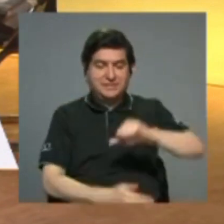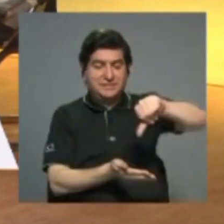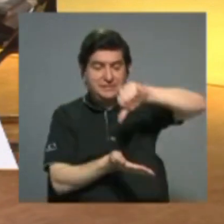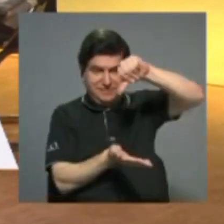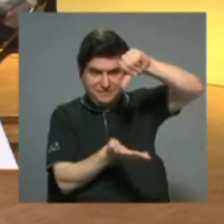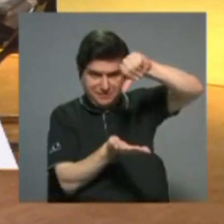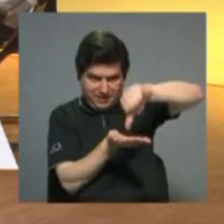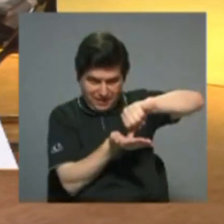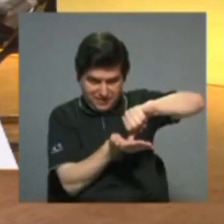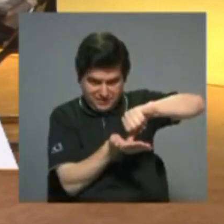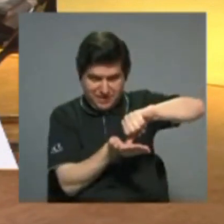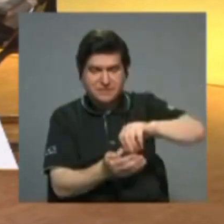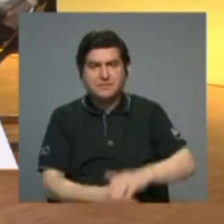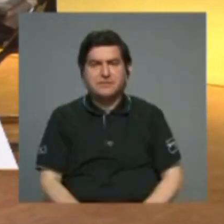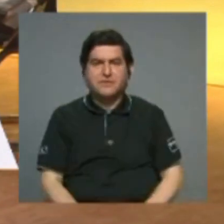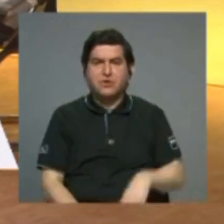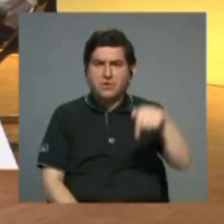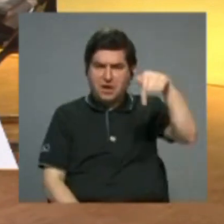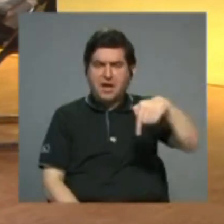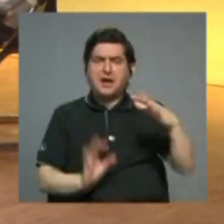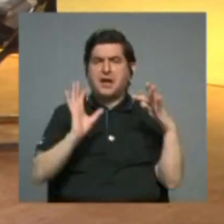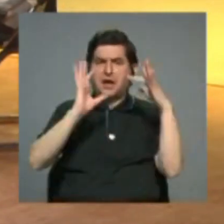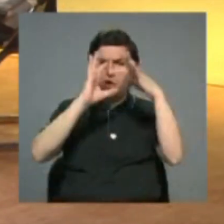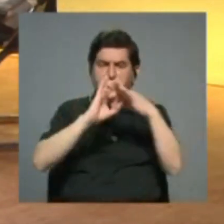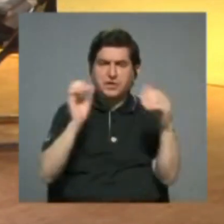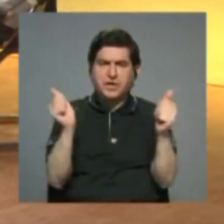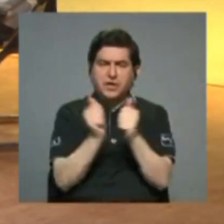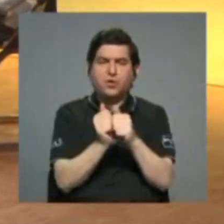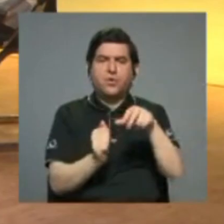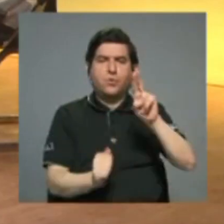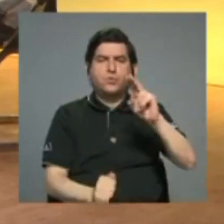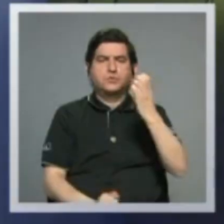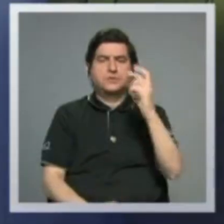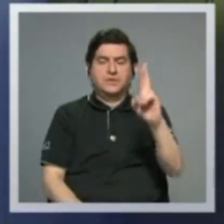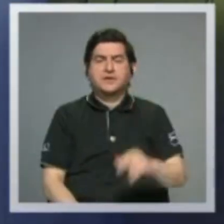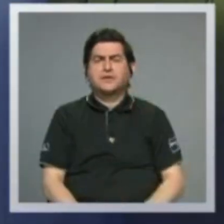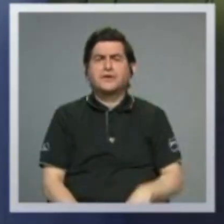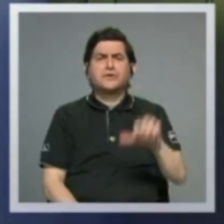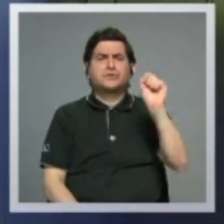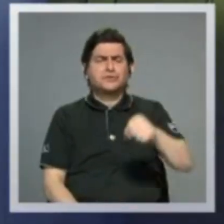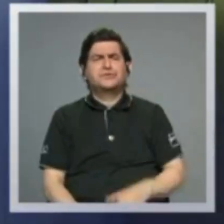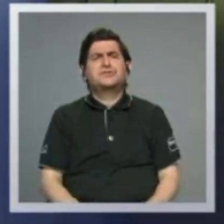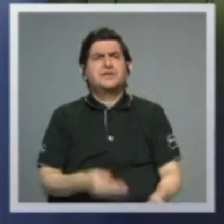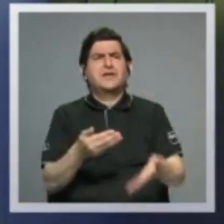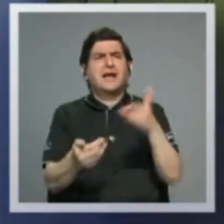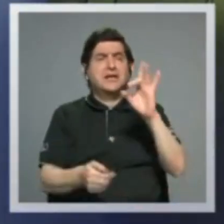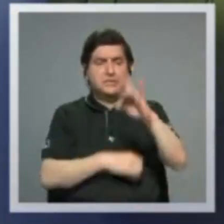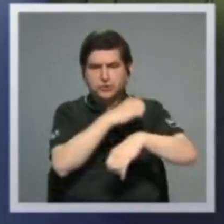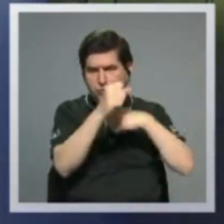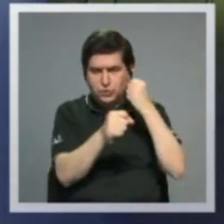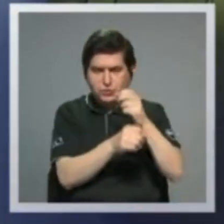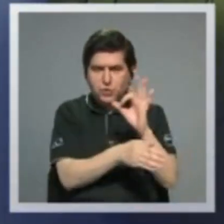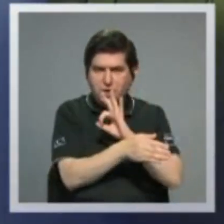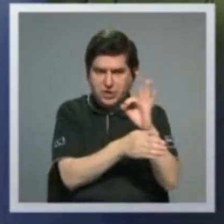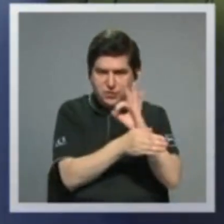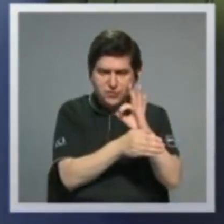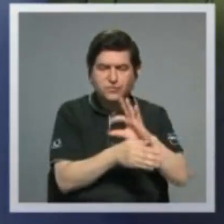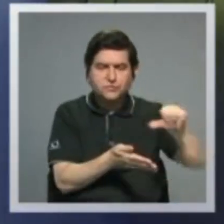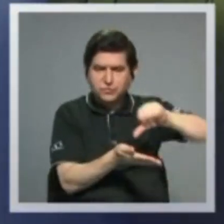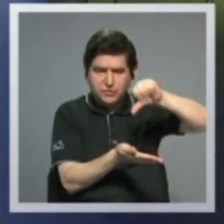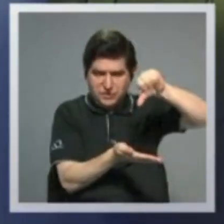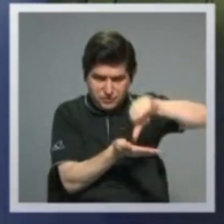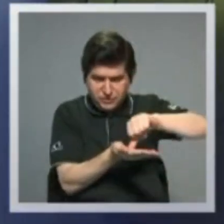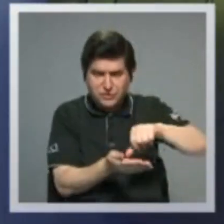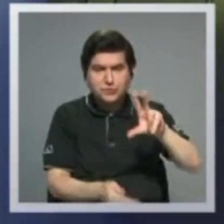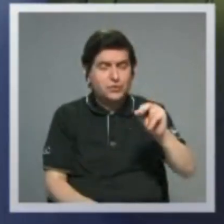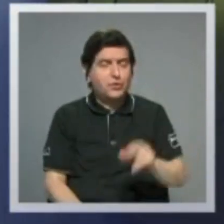centro ha coordinado con la UCR. Sí, son cerca de 8 años el funcionamiento de este centro. No